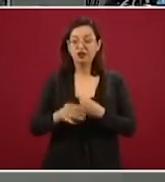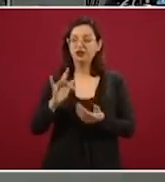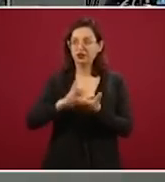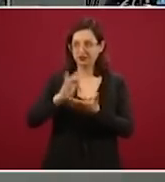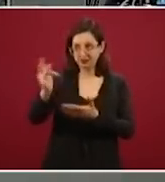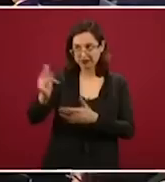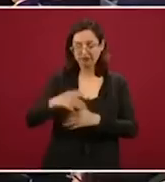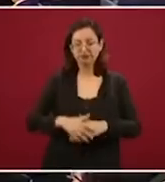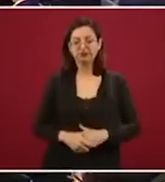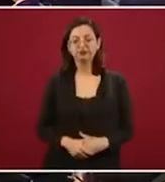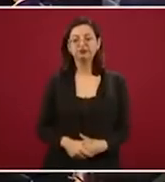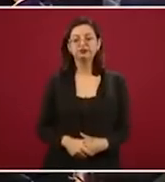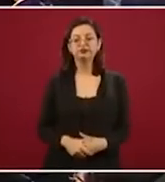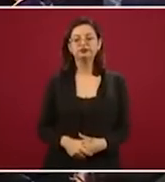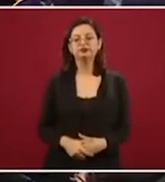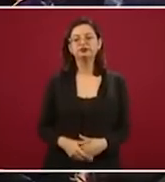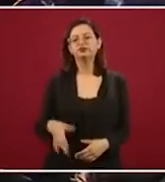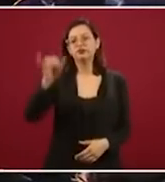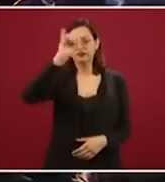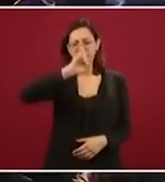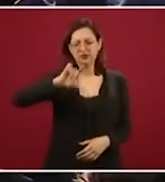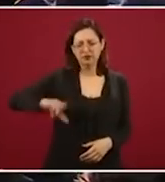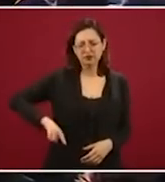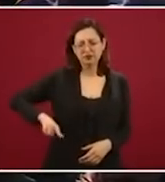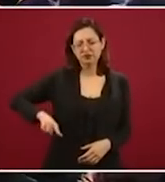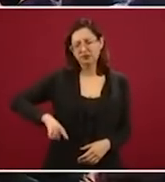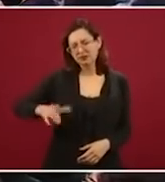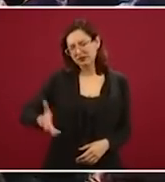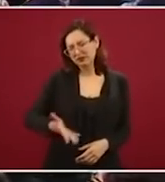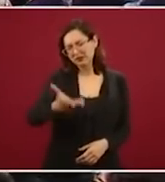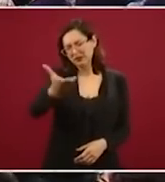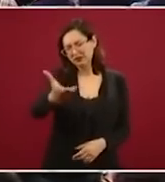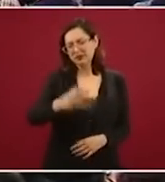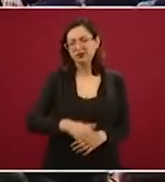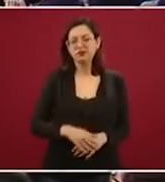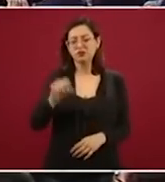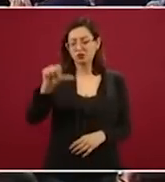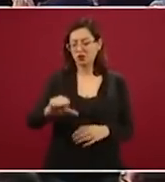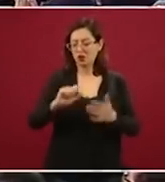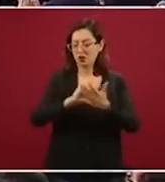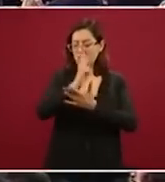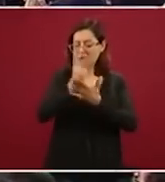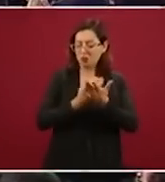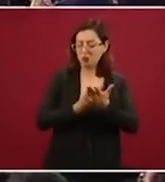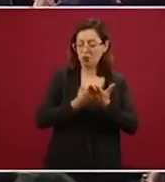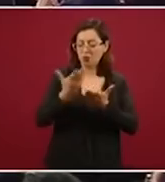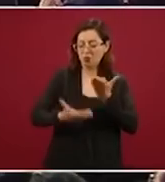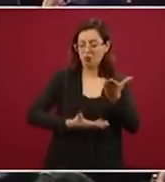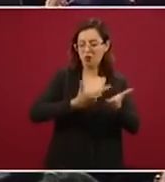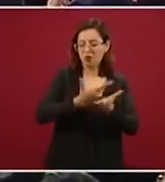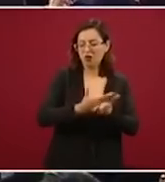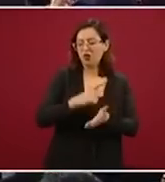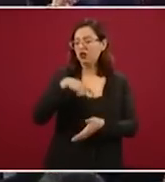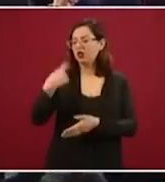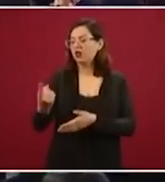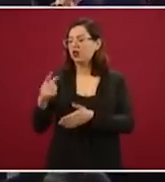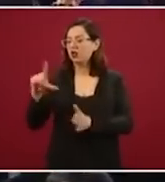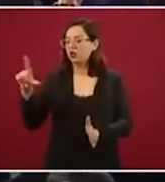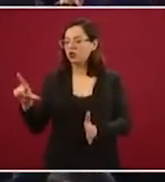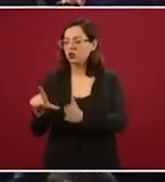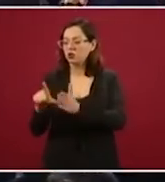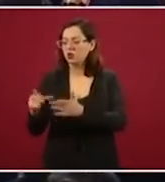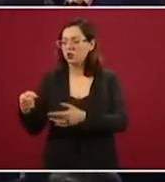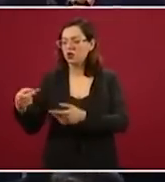Gracias. Jefa de gobierno, ¿cómo conciliar este programa que se presenta el día de hoy con el cumplimiento de los establecimientos mercantiles